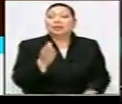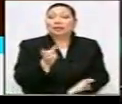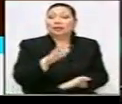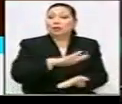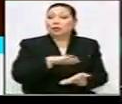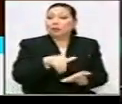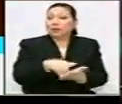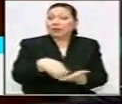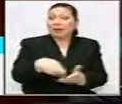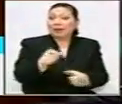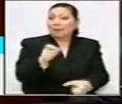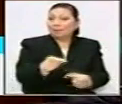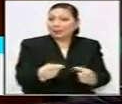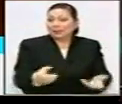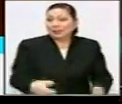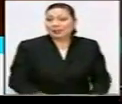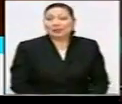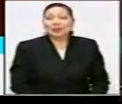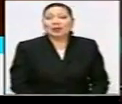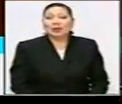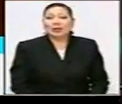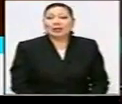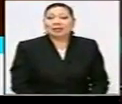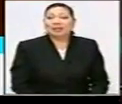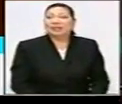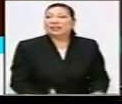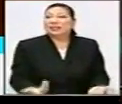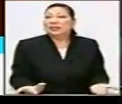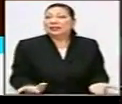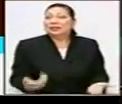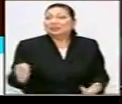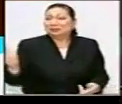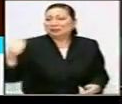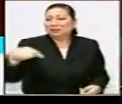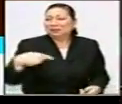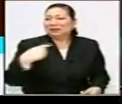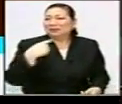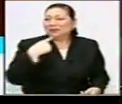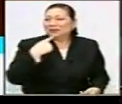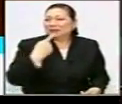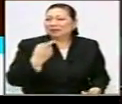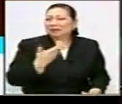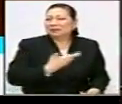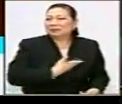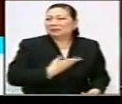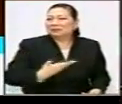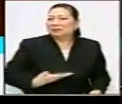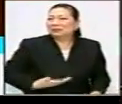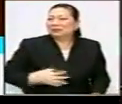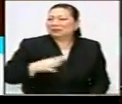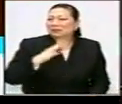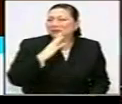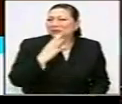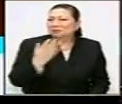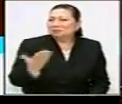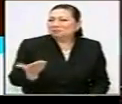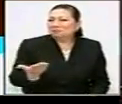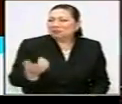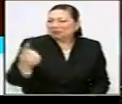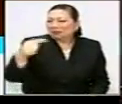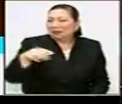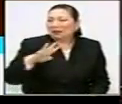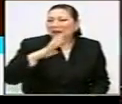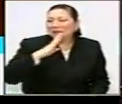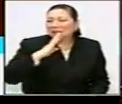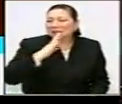población. Entonces, ¿qué nos viene a decir el Poder Ejecutivo? Nos viene a